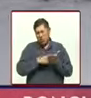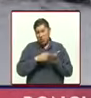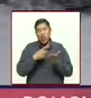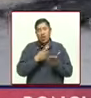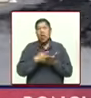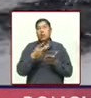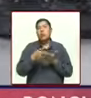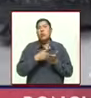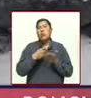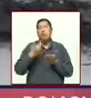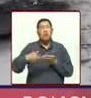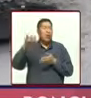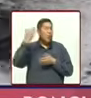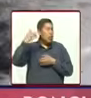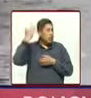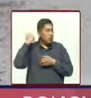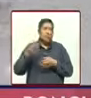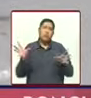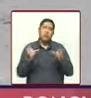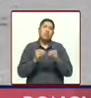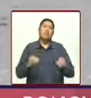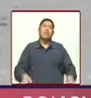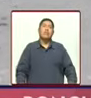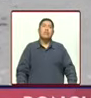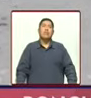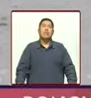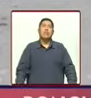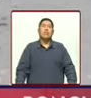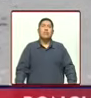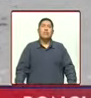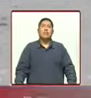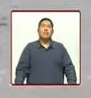habíamos planteado desde anteriores empleados.